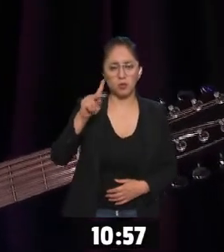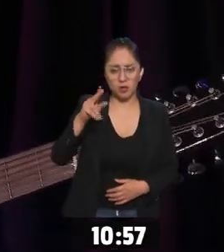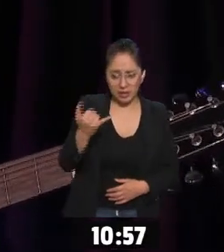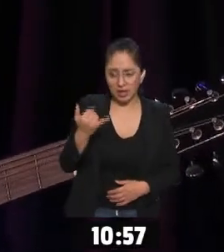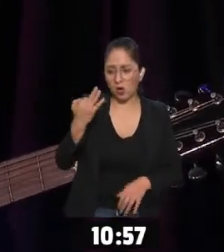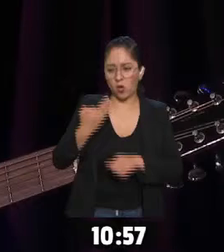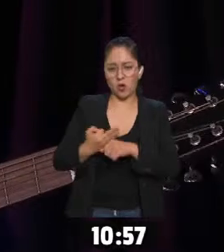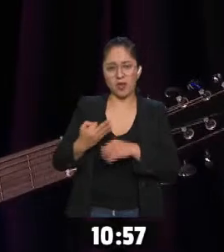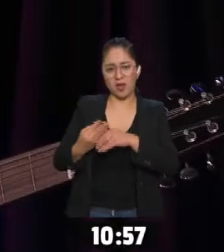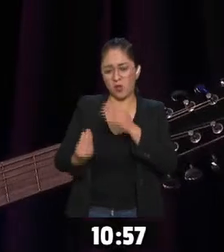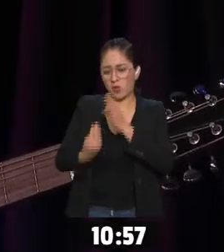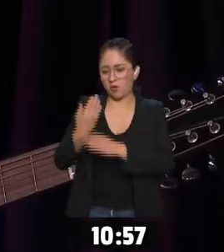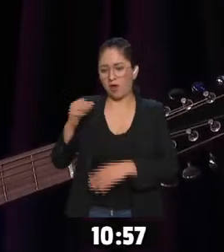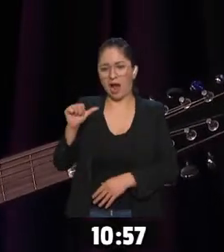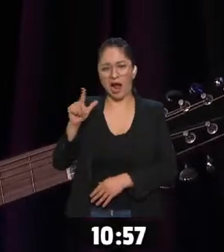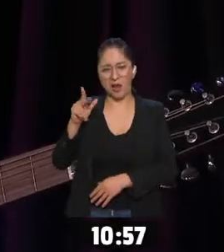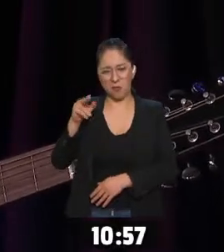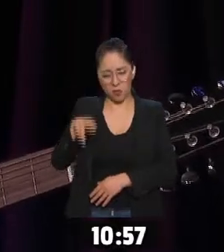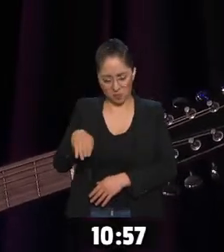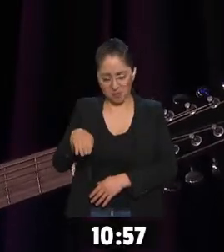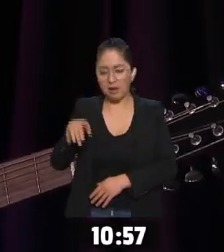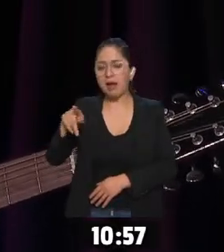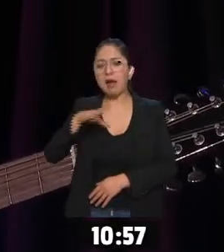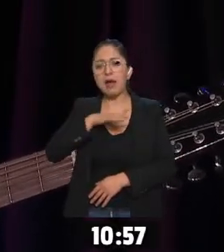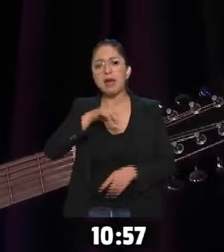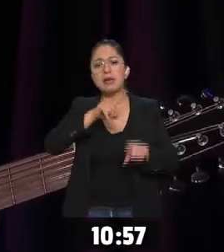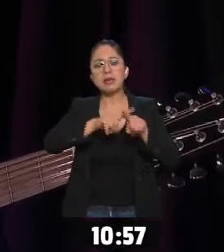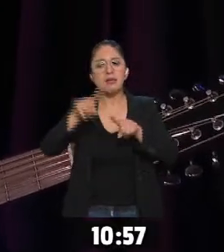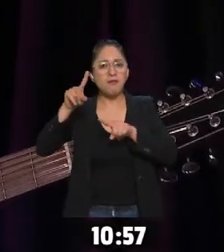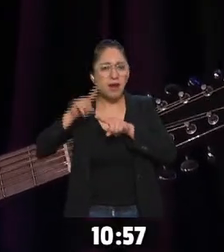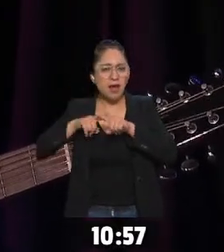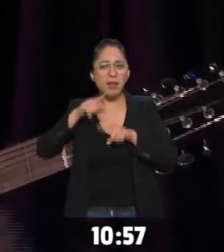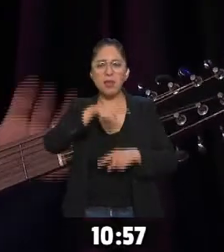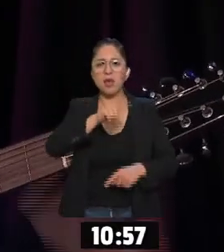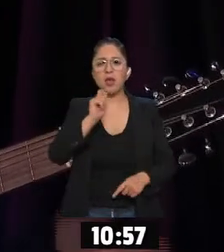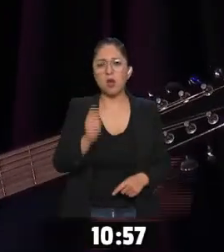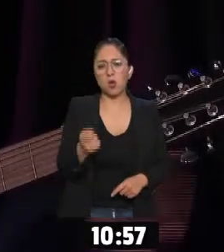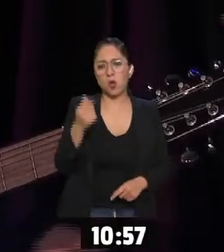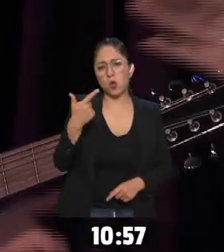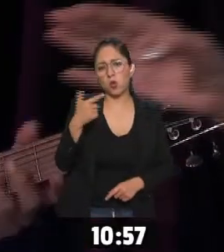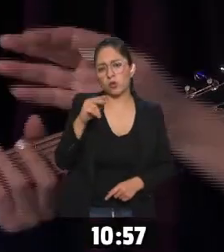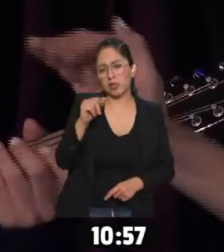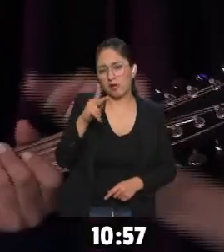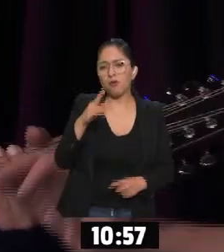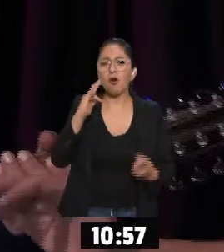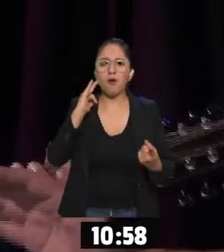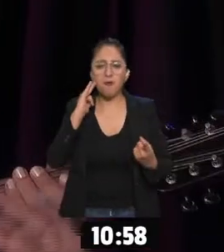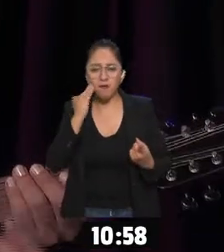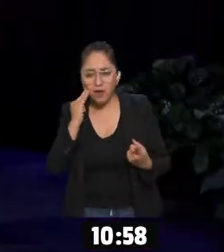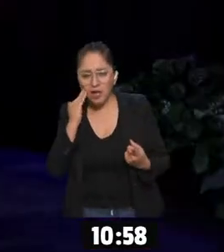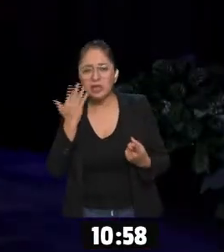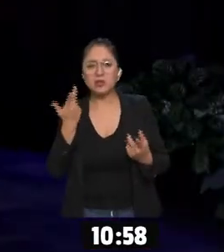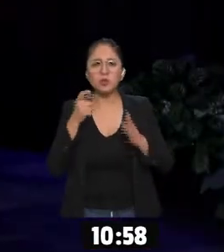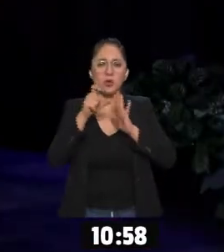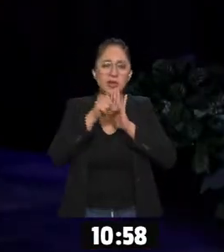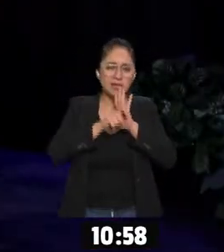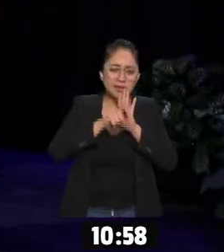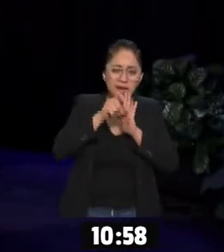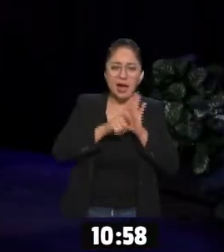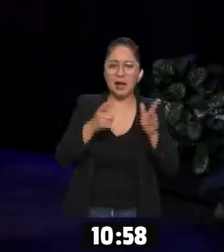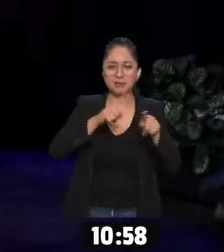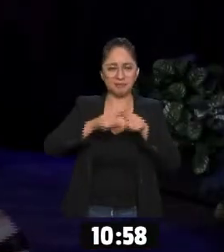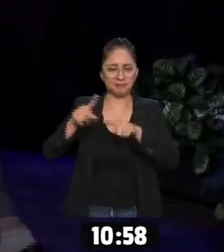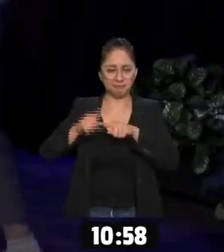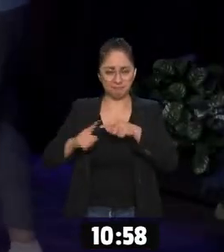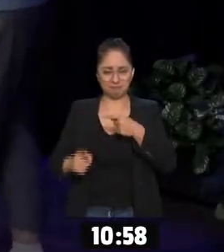estamos estrenando. Y todo lo pueden encontrar como Gustavo Rosacruz, tal cual. Ya no es la Facebook, mano del Instagram. muerto, aguas con la mano invisible. Ahí está la cosa.